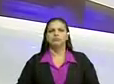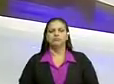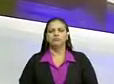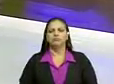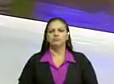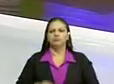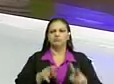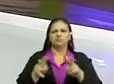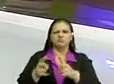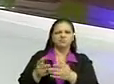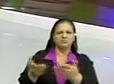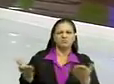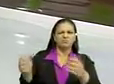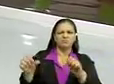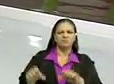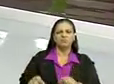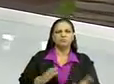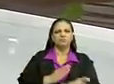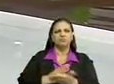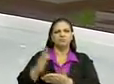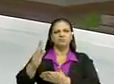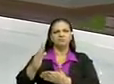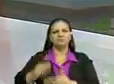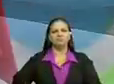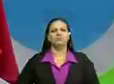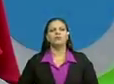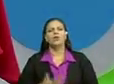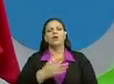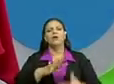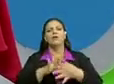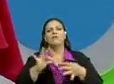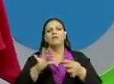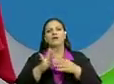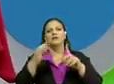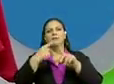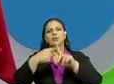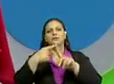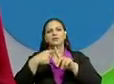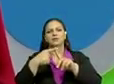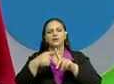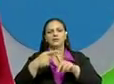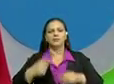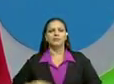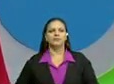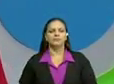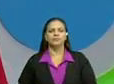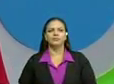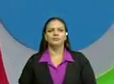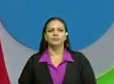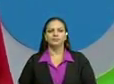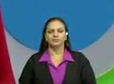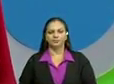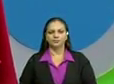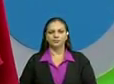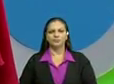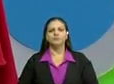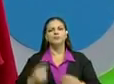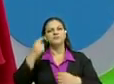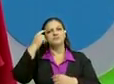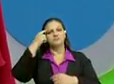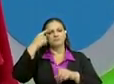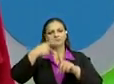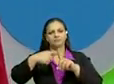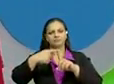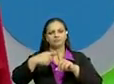Milicita, usted tiene la frase histórica o el pensamiento del día. Bueno, sí, básicamente el pensamiento del día de hoy, que dice